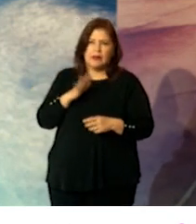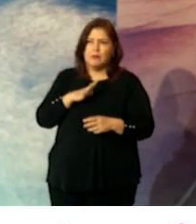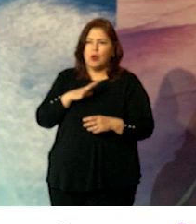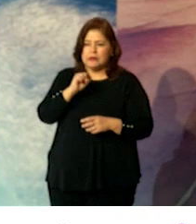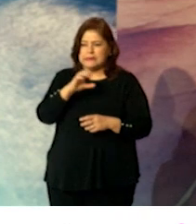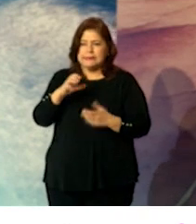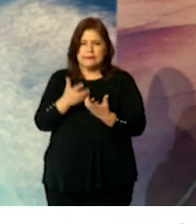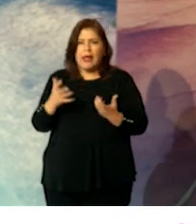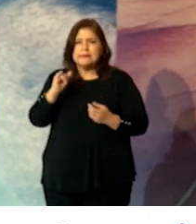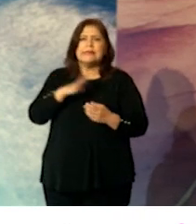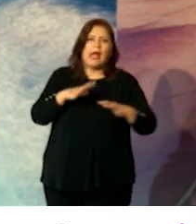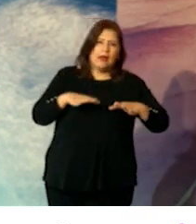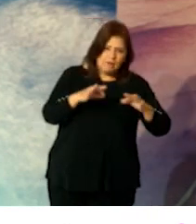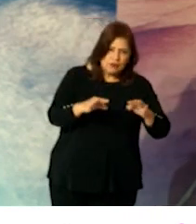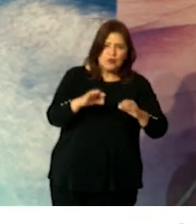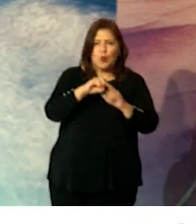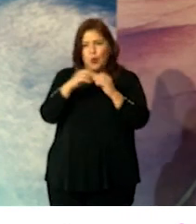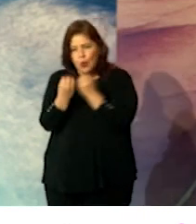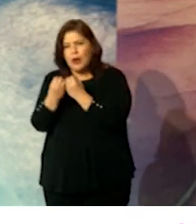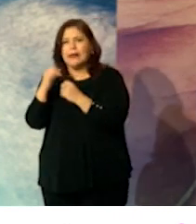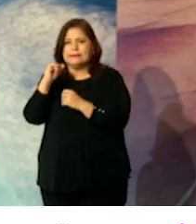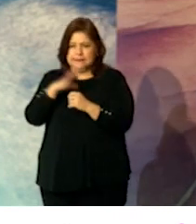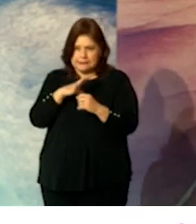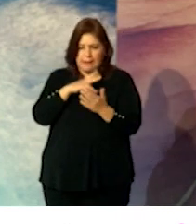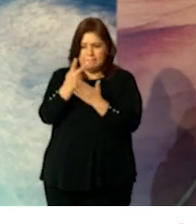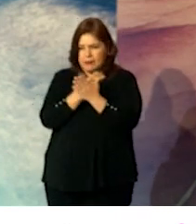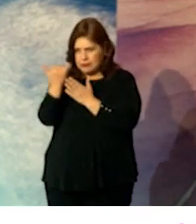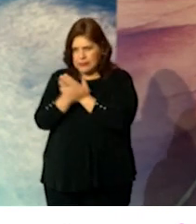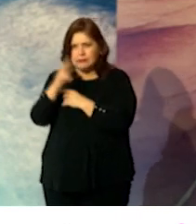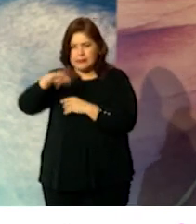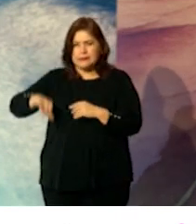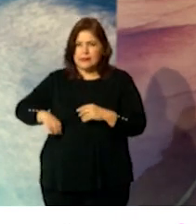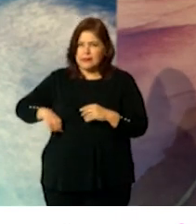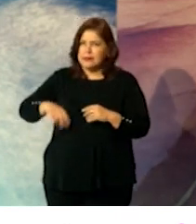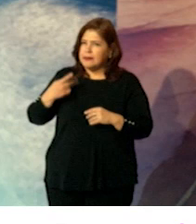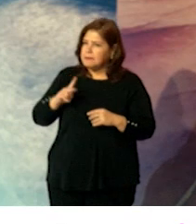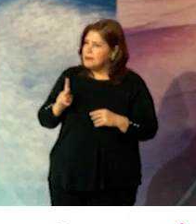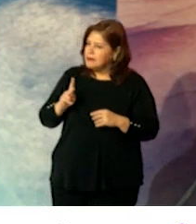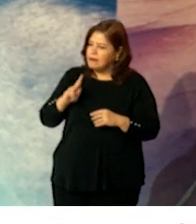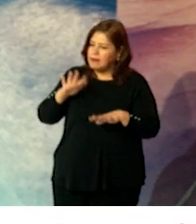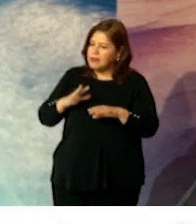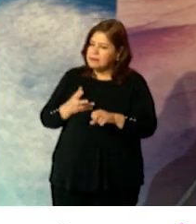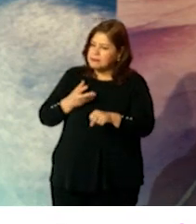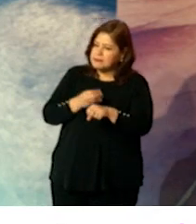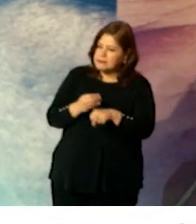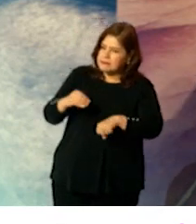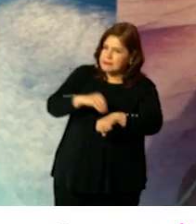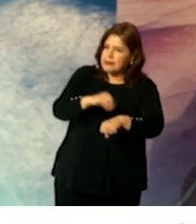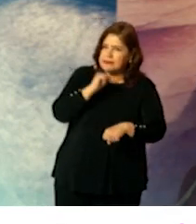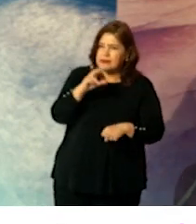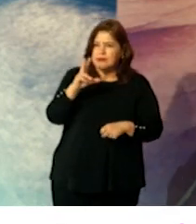haya fundaciones, ONGs, sociedad civil trabajando proyectos muy interesantes, pero no están incidiendo tantos. Falta la